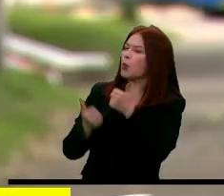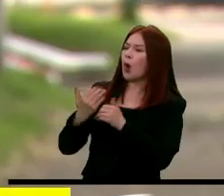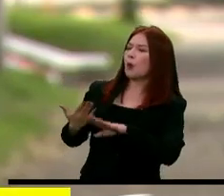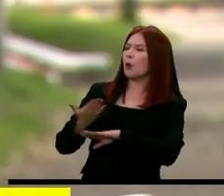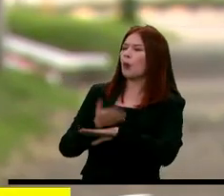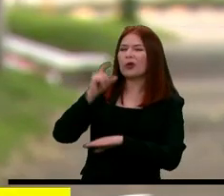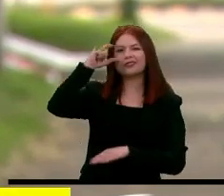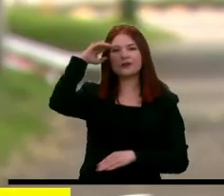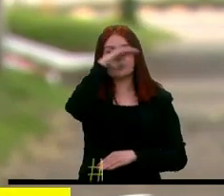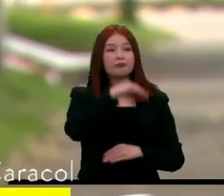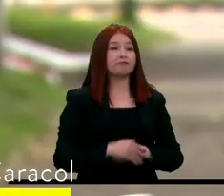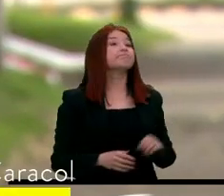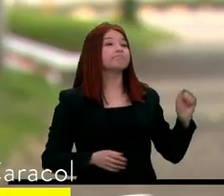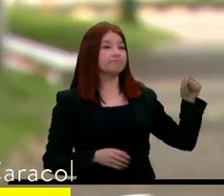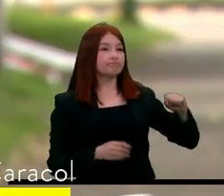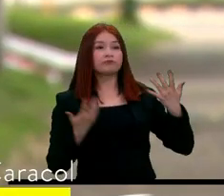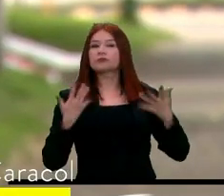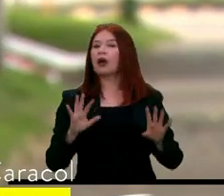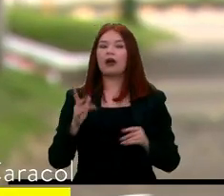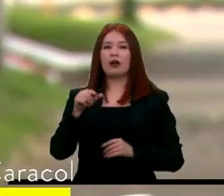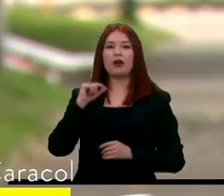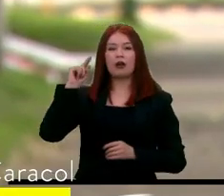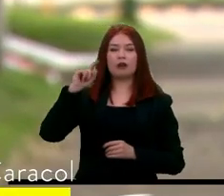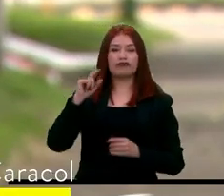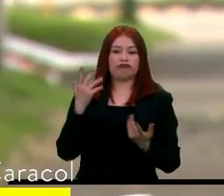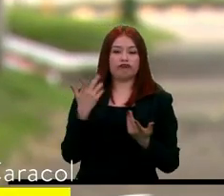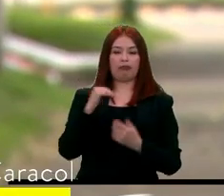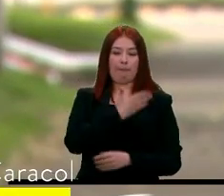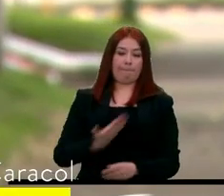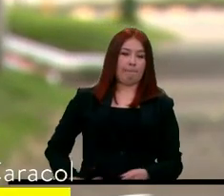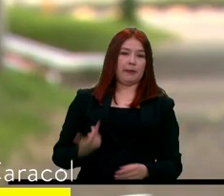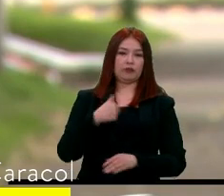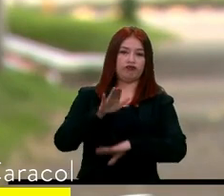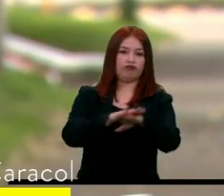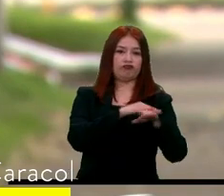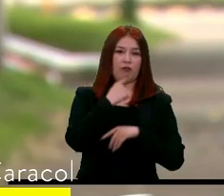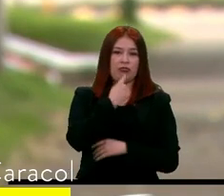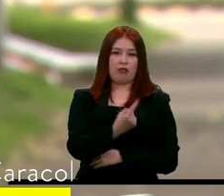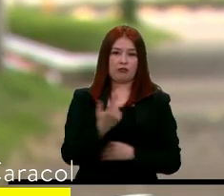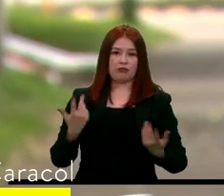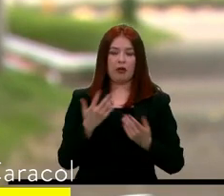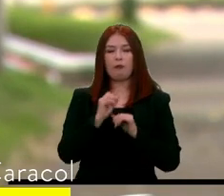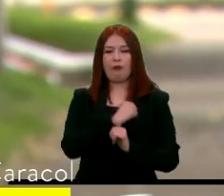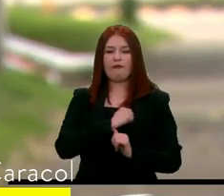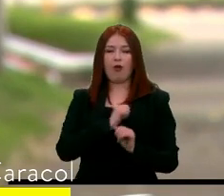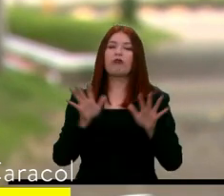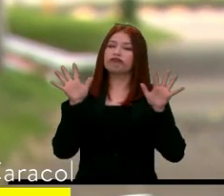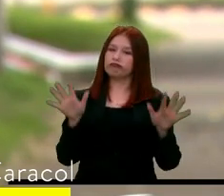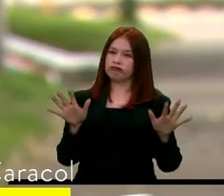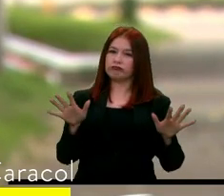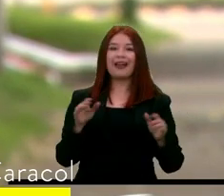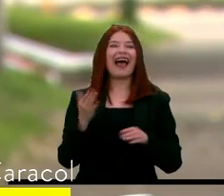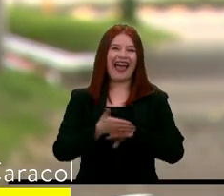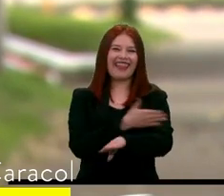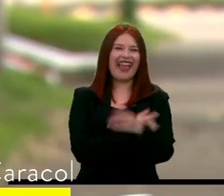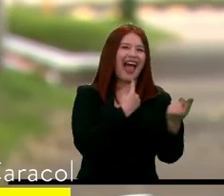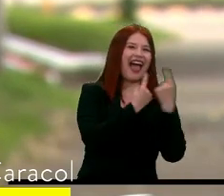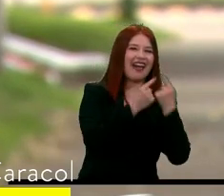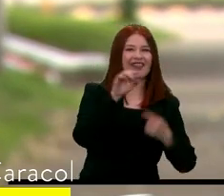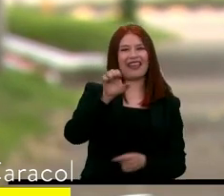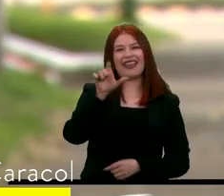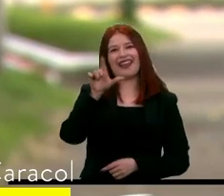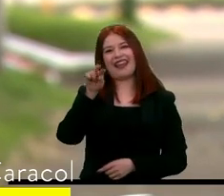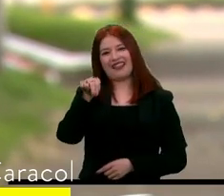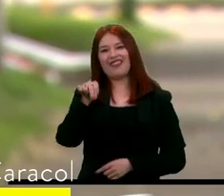Daniela, es la segunda vez que el presidente Gustavo Petro habla de un alto al fuego. Inicialmente lo habló con el ELN, pero en las últimas horas desde